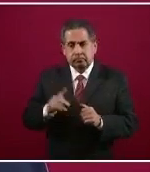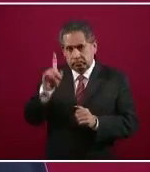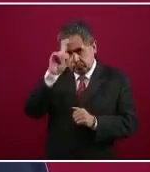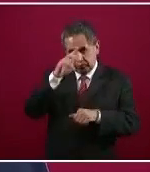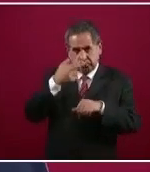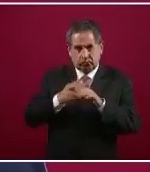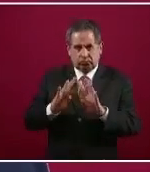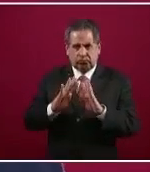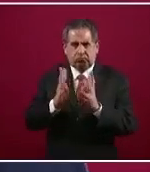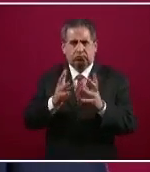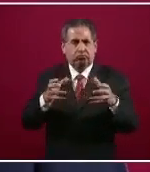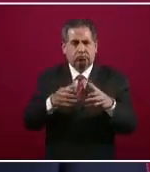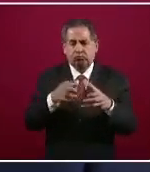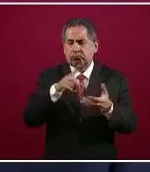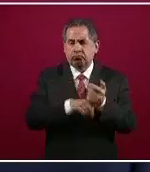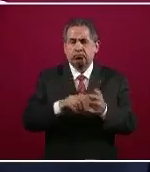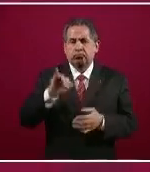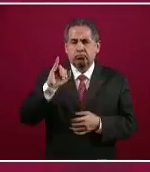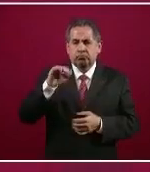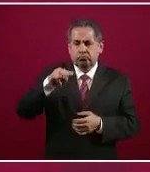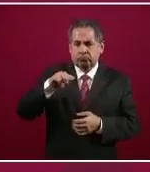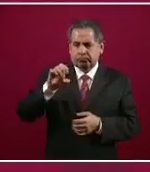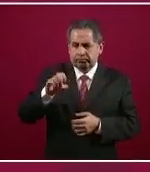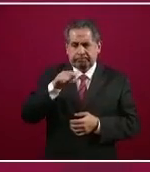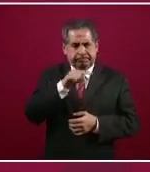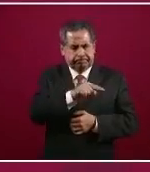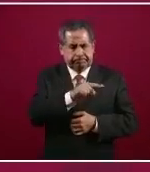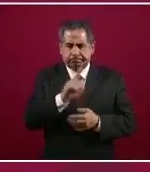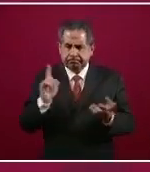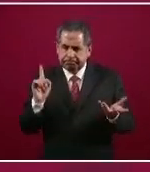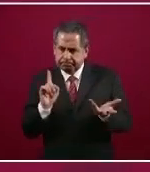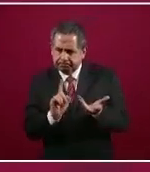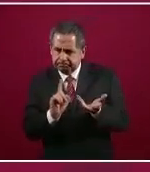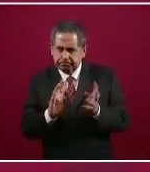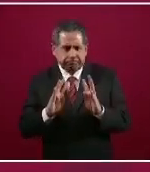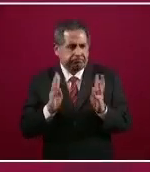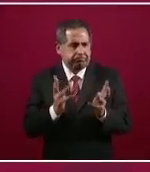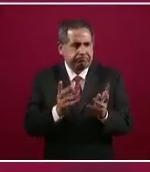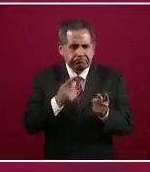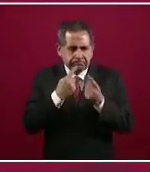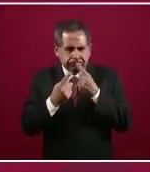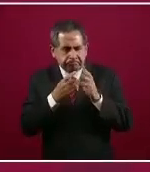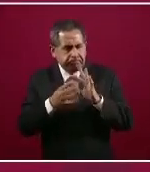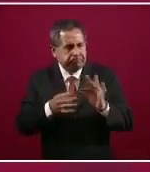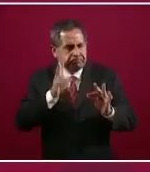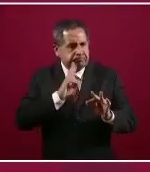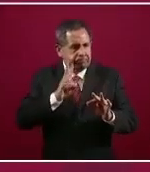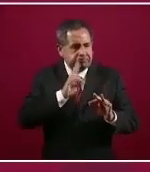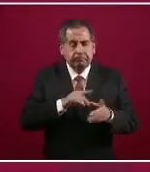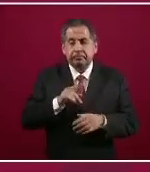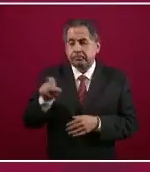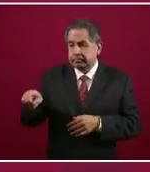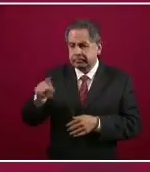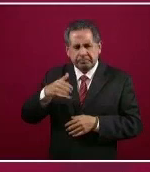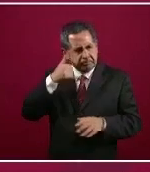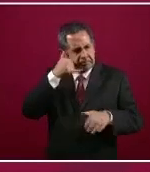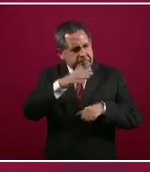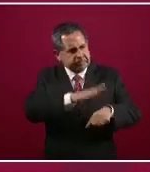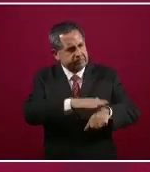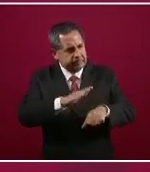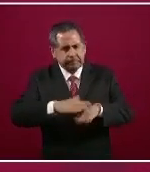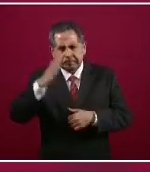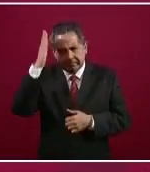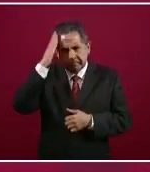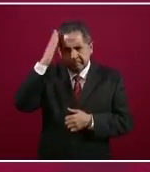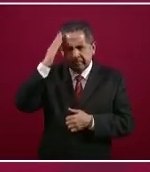consejeros del Instituto Electoral y también que hable formalmente con los dirigentes de los